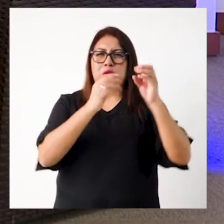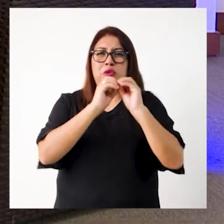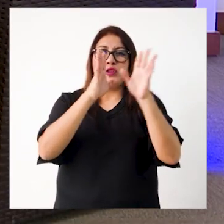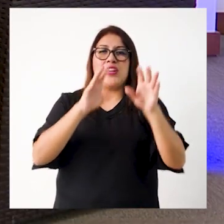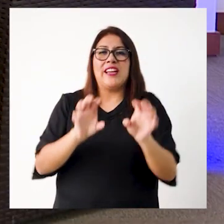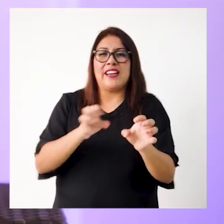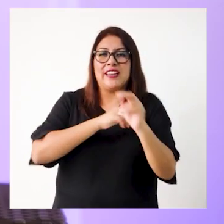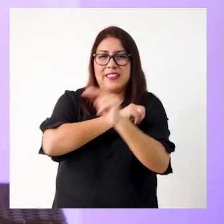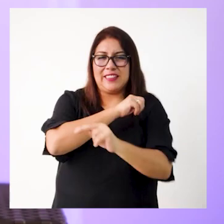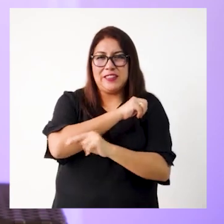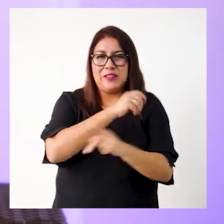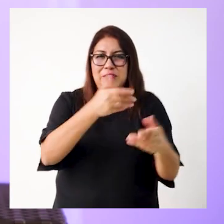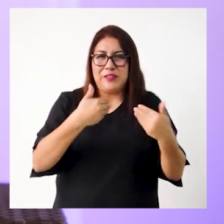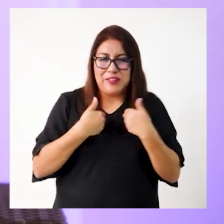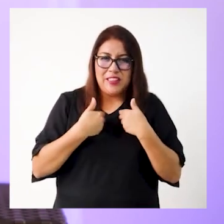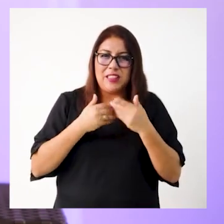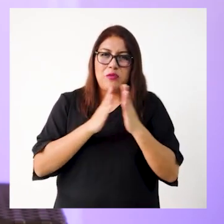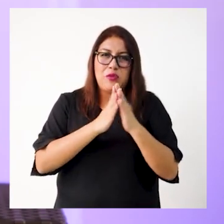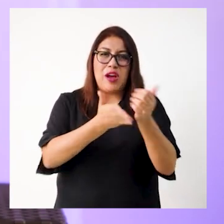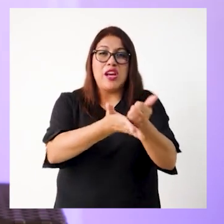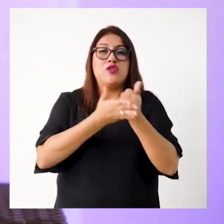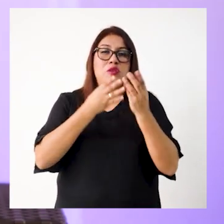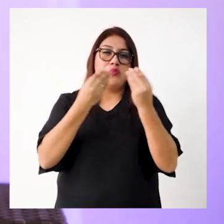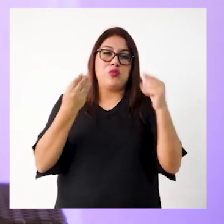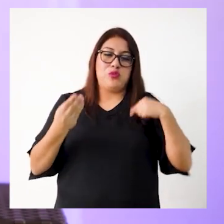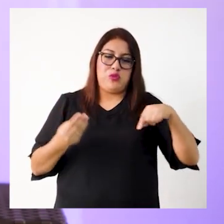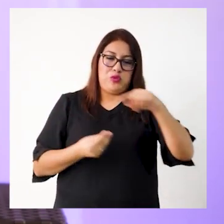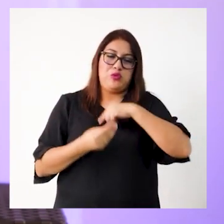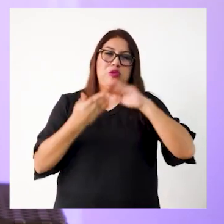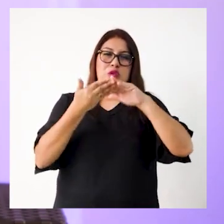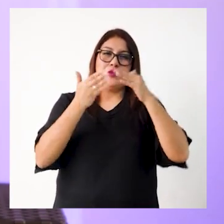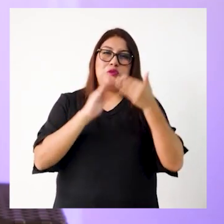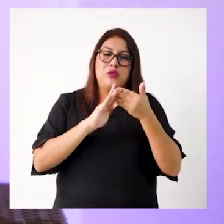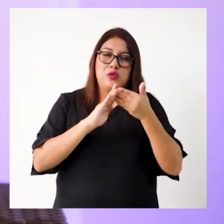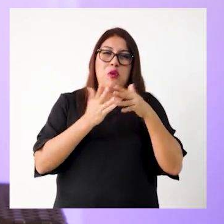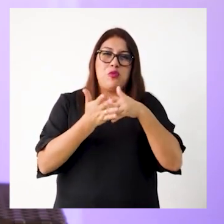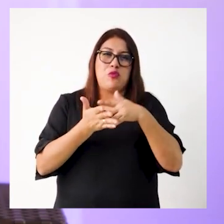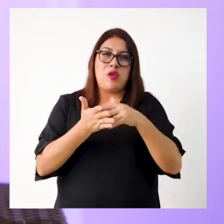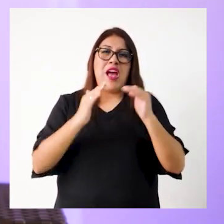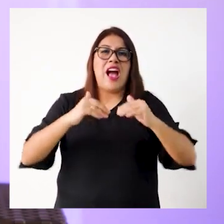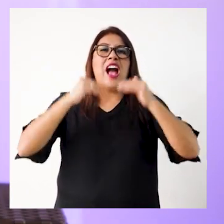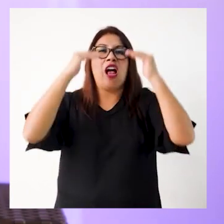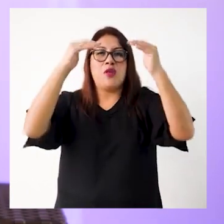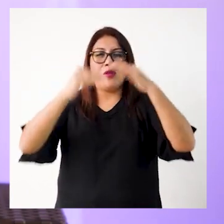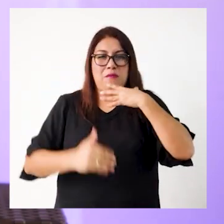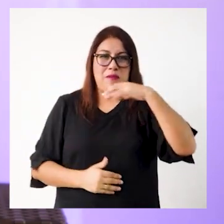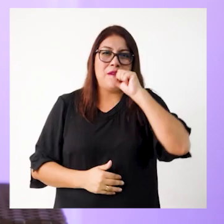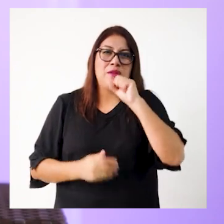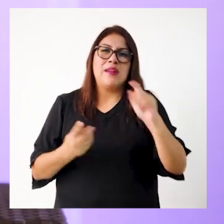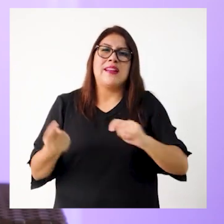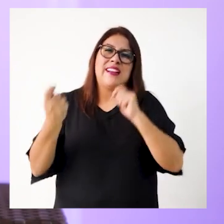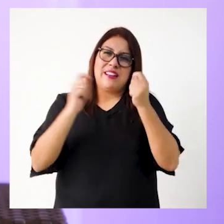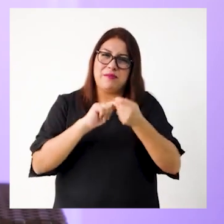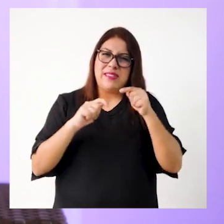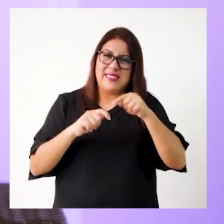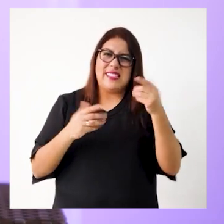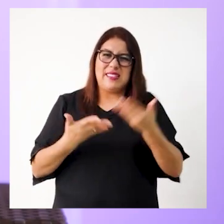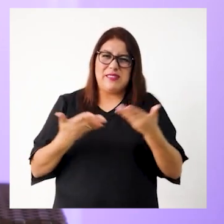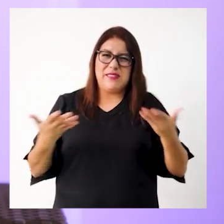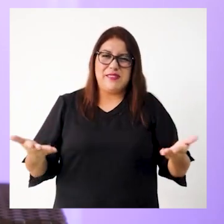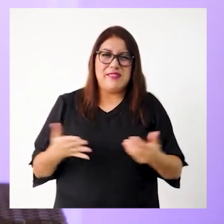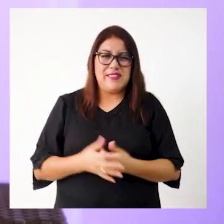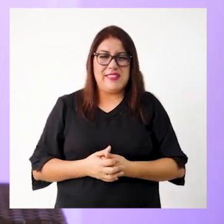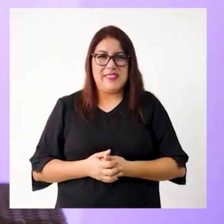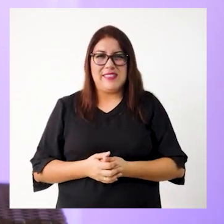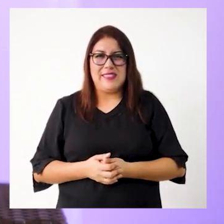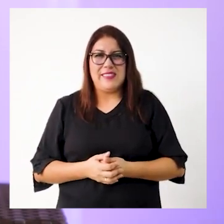días y nos puedes ayudar muchísimo a las poblaciones vulnerables, al adulto mayor, a cambiar este estado de las